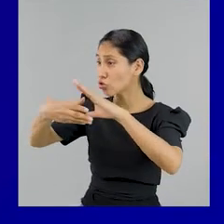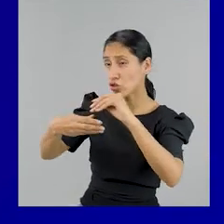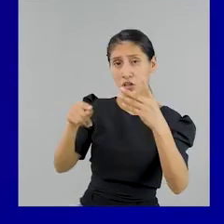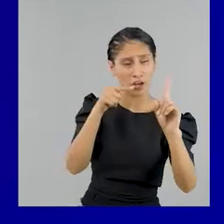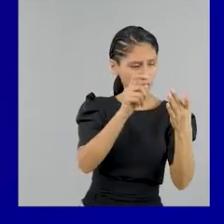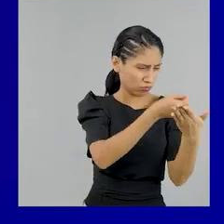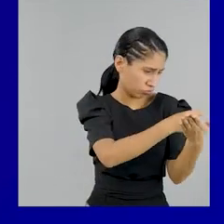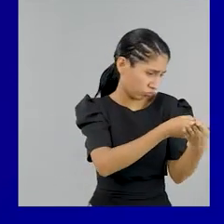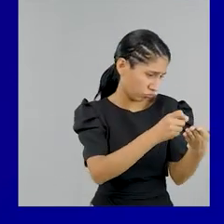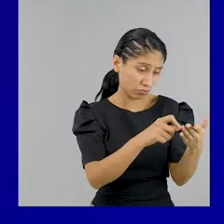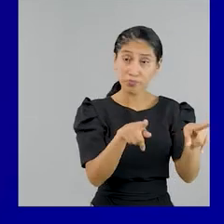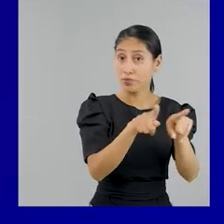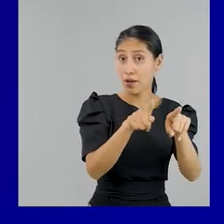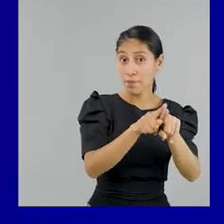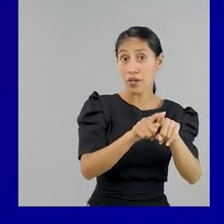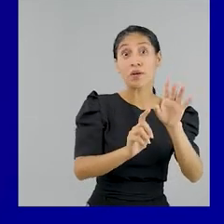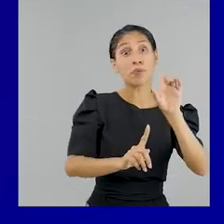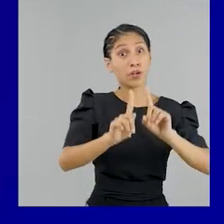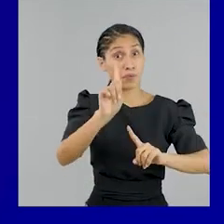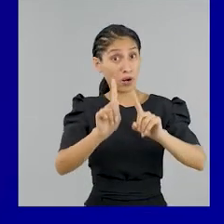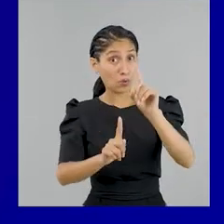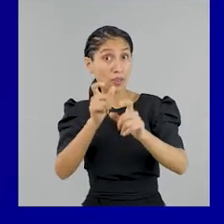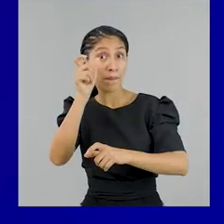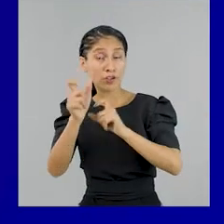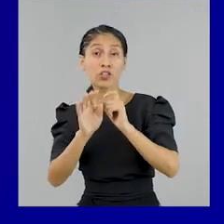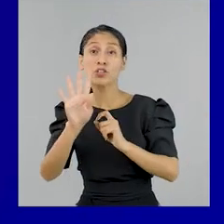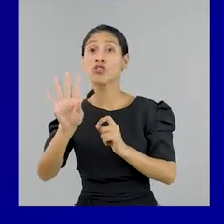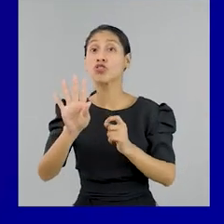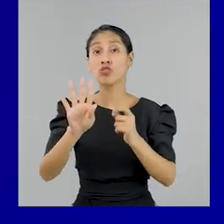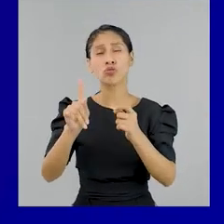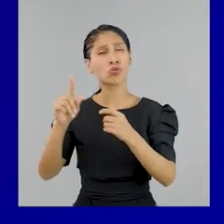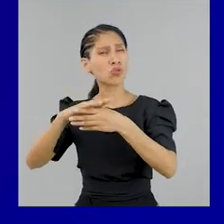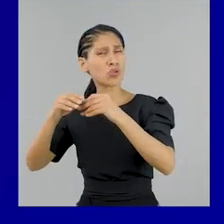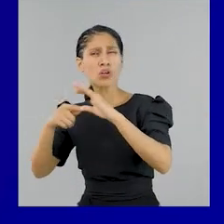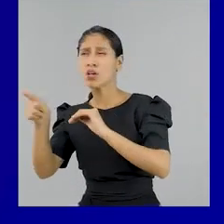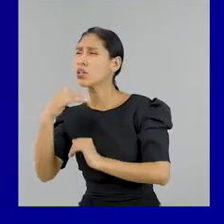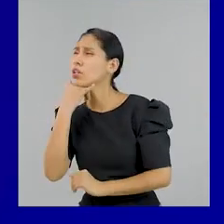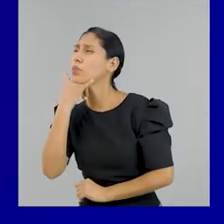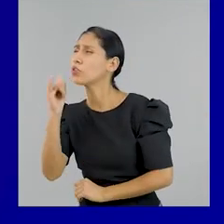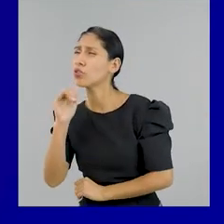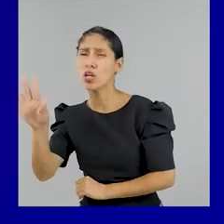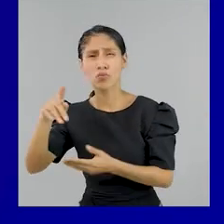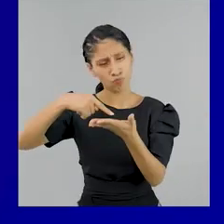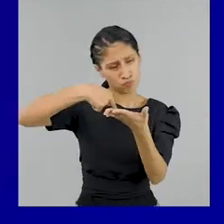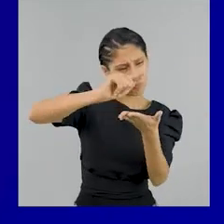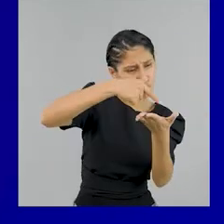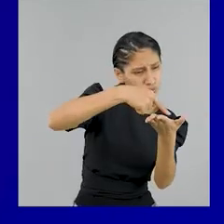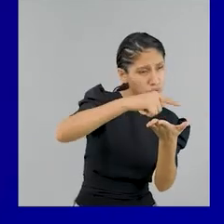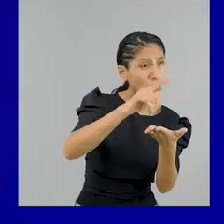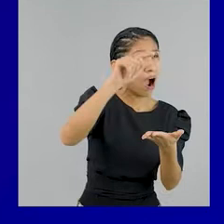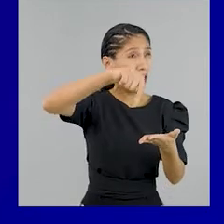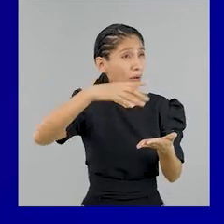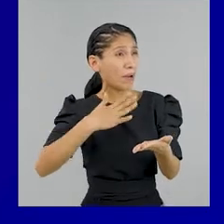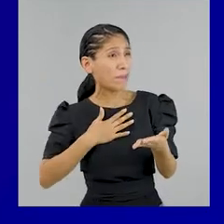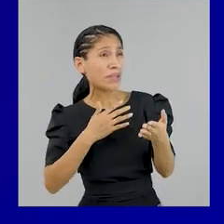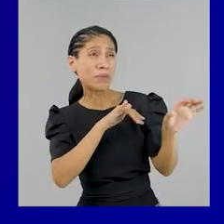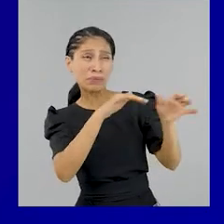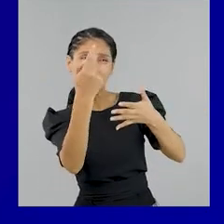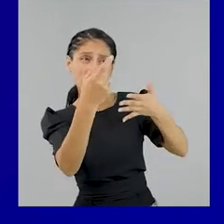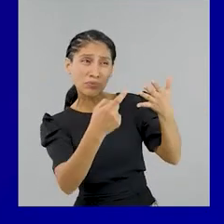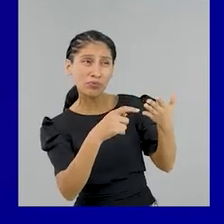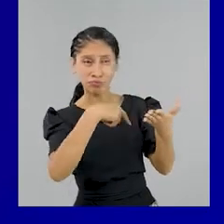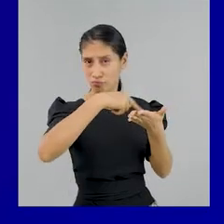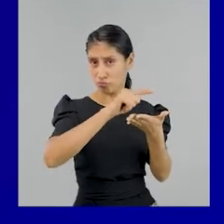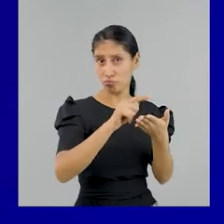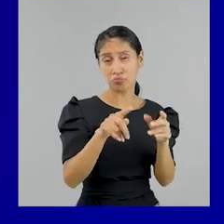una persona envía un mensaje de texto contando algo que le pasó durante el día, se convierte en autor y narrador al mismo